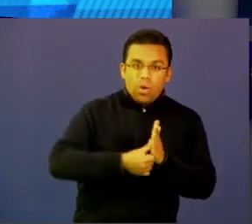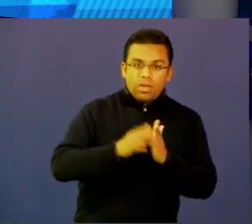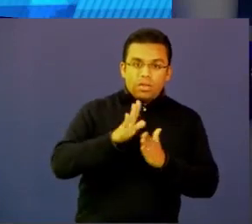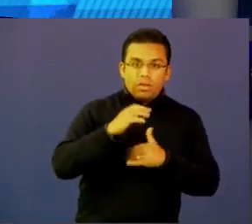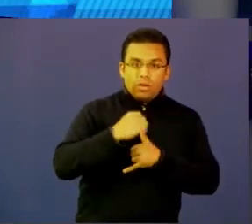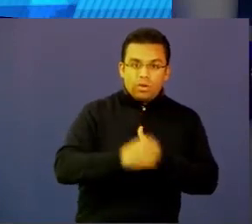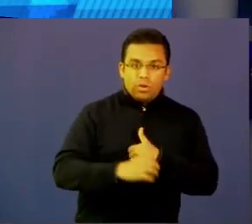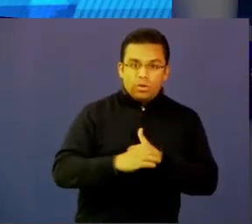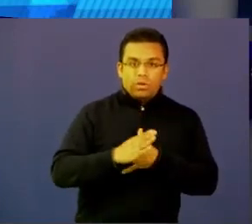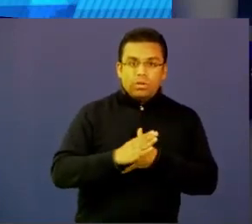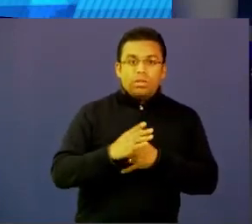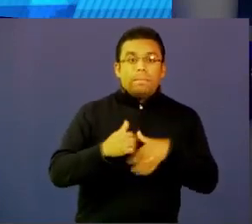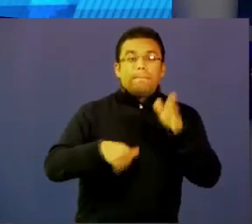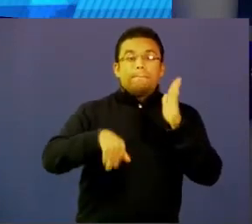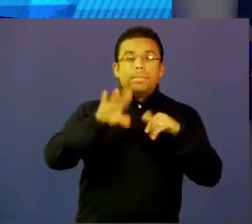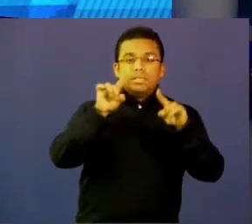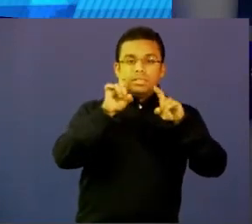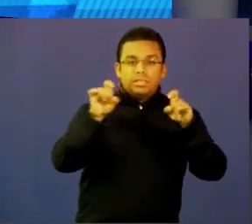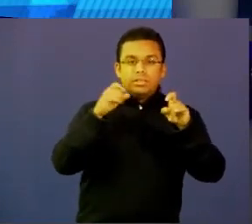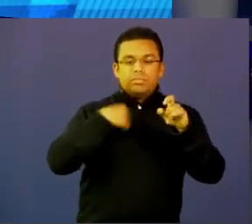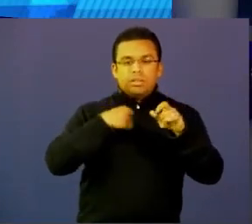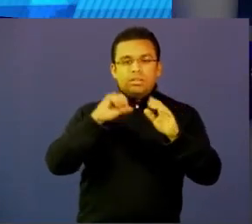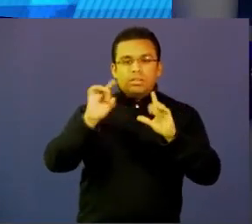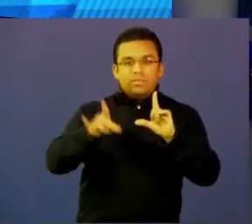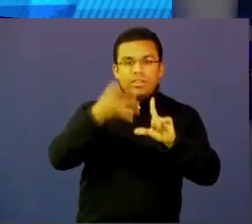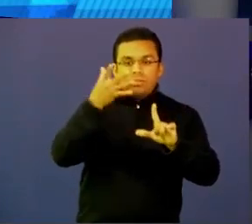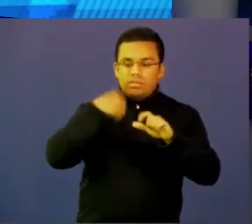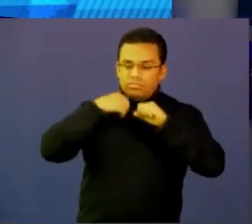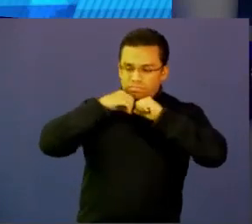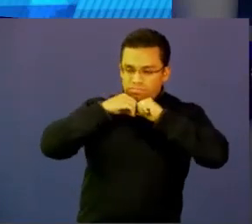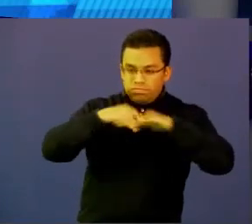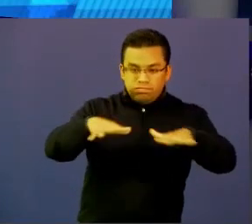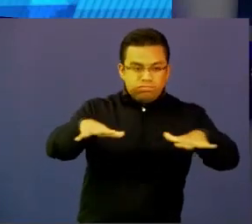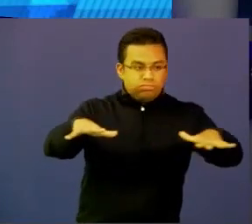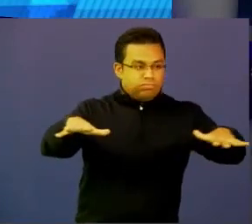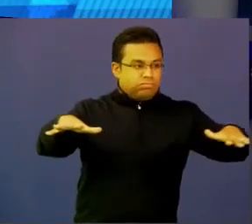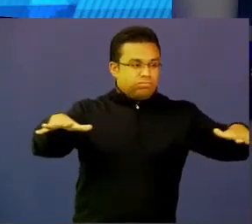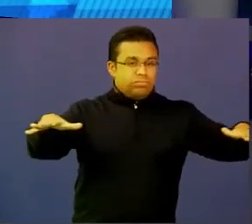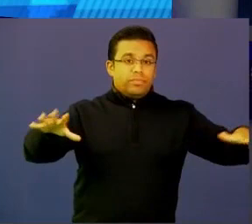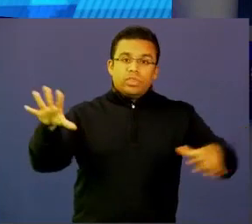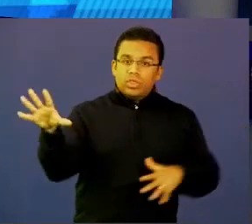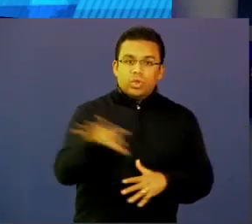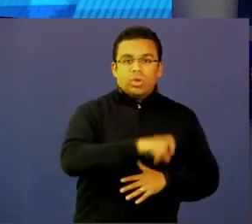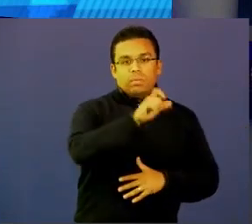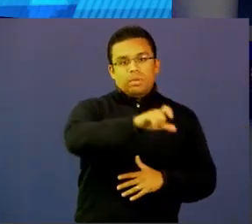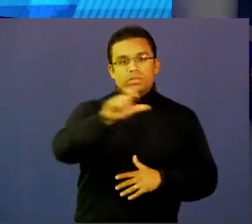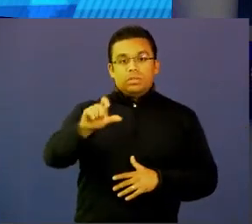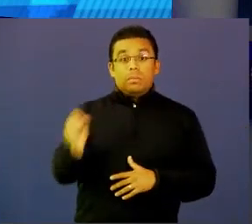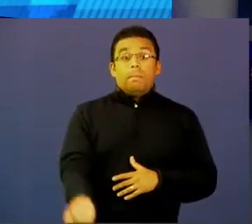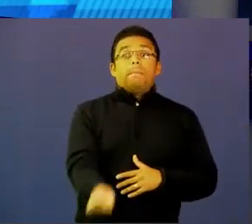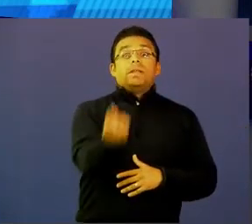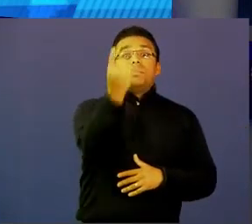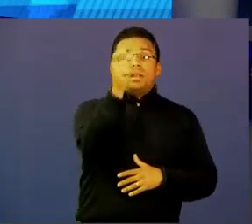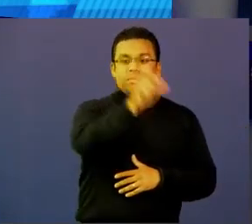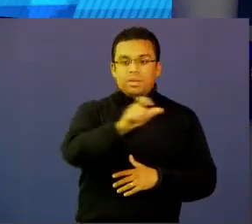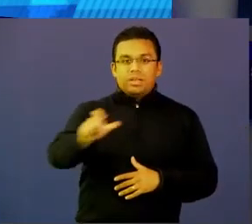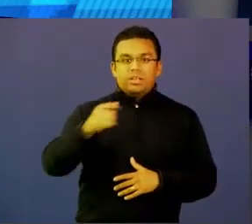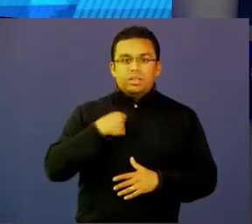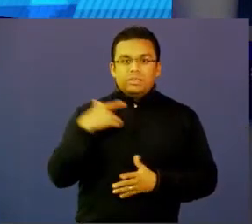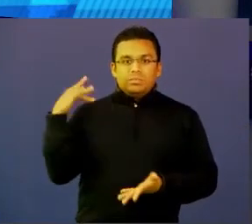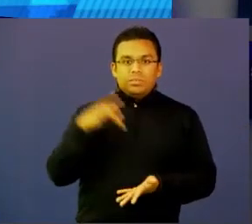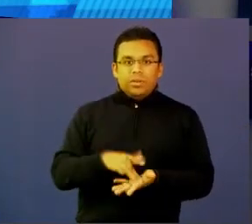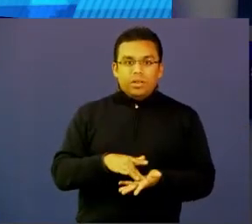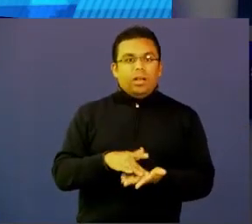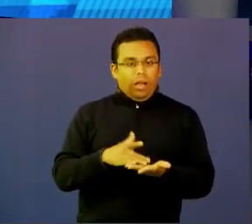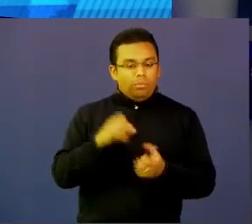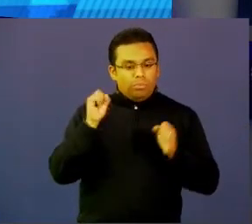la evangelización en lo digital. Se está llegando, yo creo, Adriana, a muchísimos públicos que por primera vez tienen precisamente